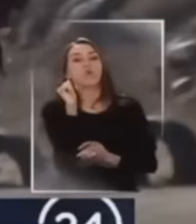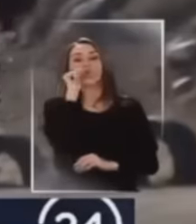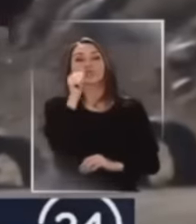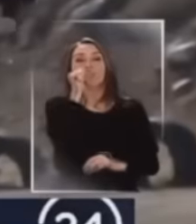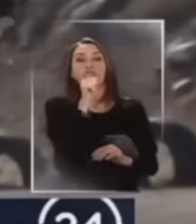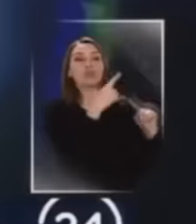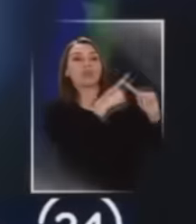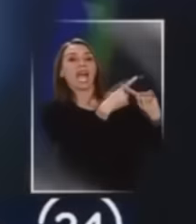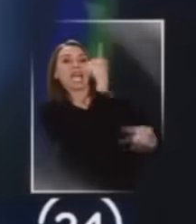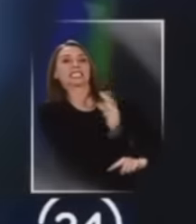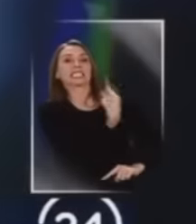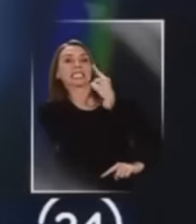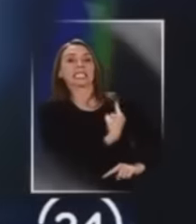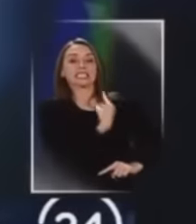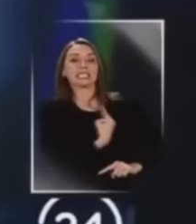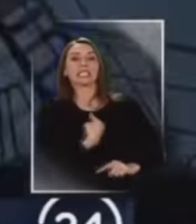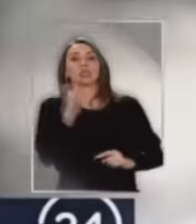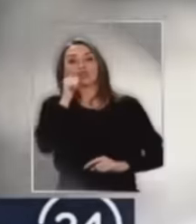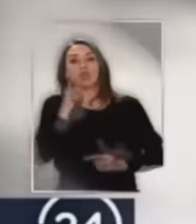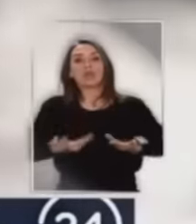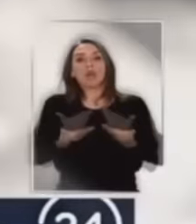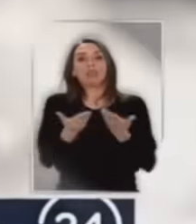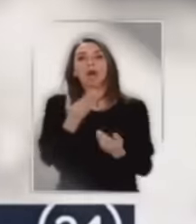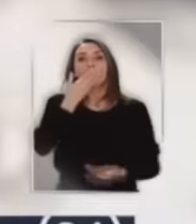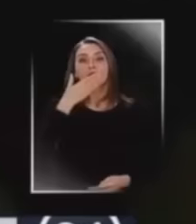van exigiendo para dar lo mejor cada día.